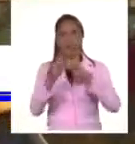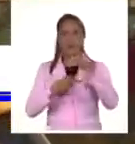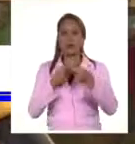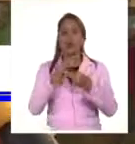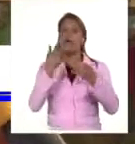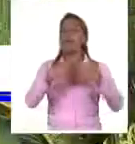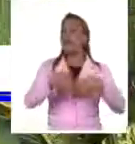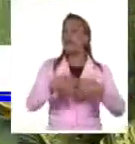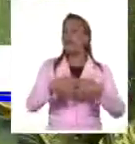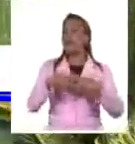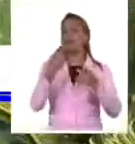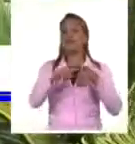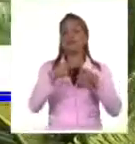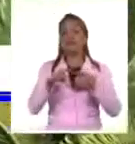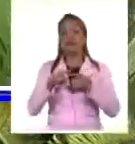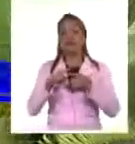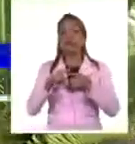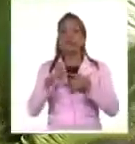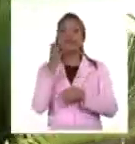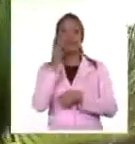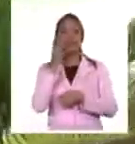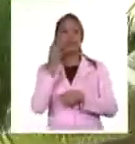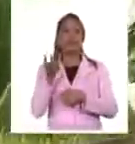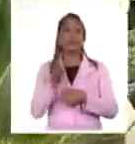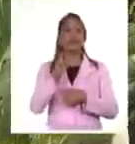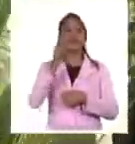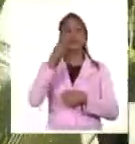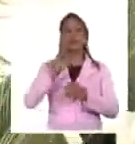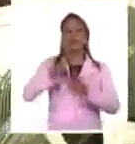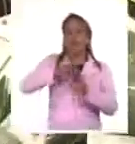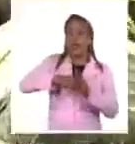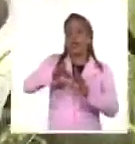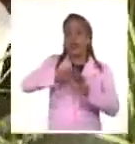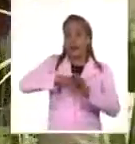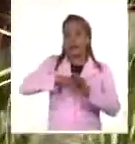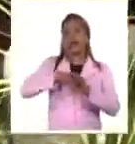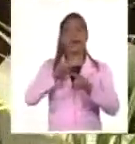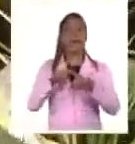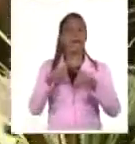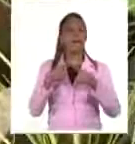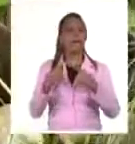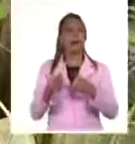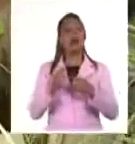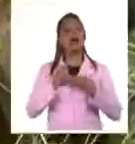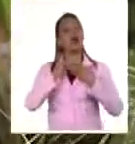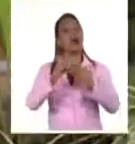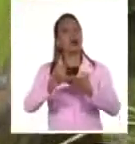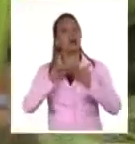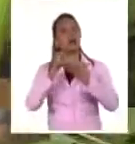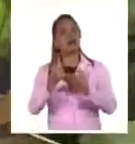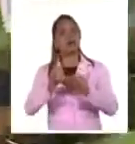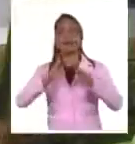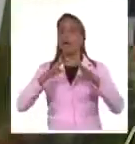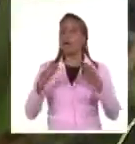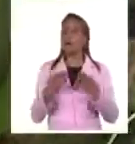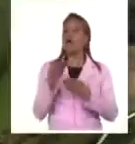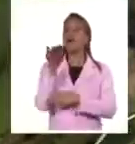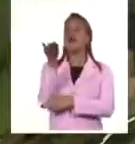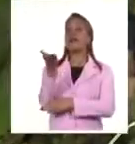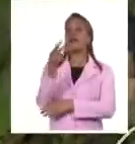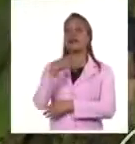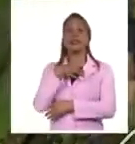producimos artículos de hormigón, cerámica, para, digamos, apoyar toda la demanda que